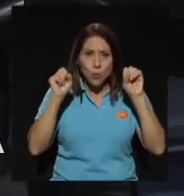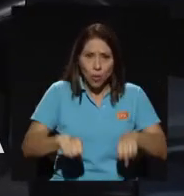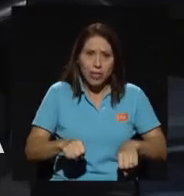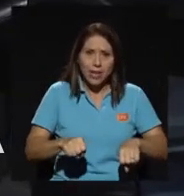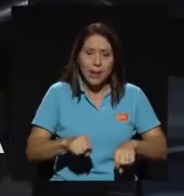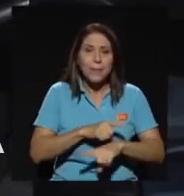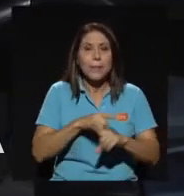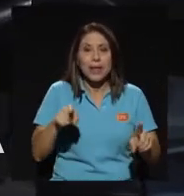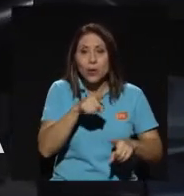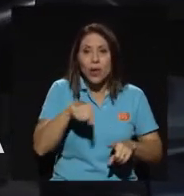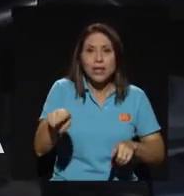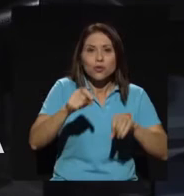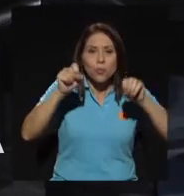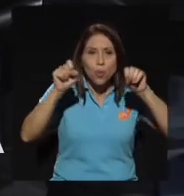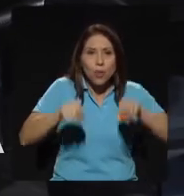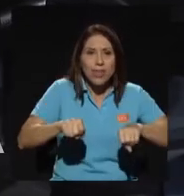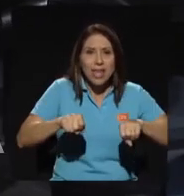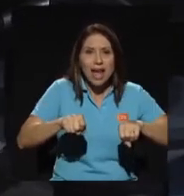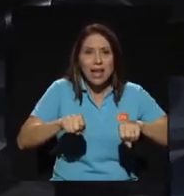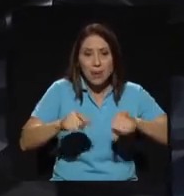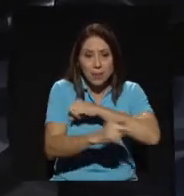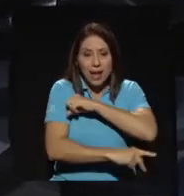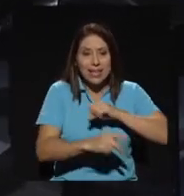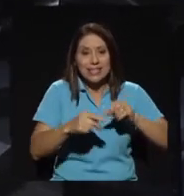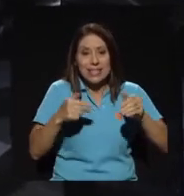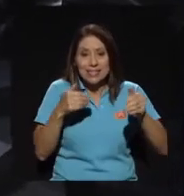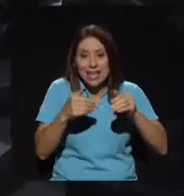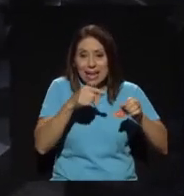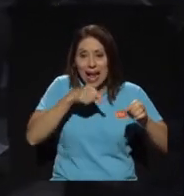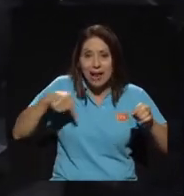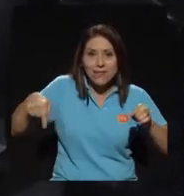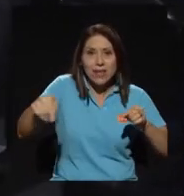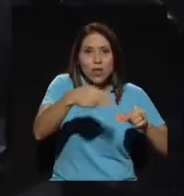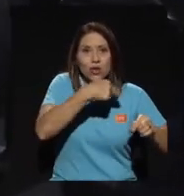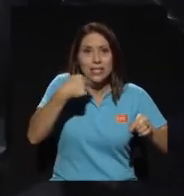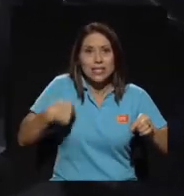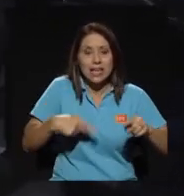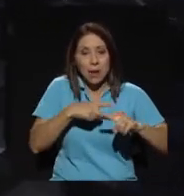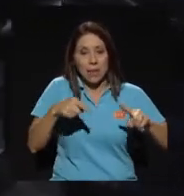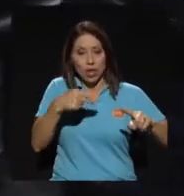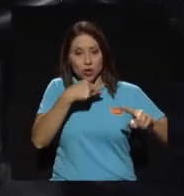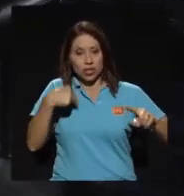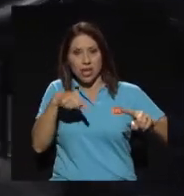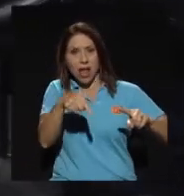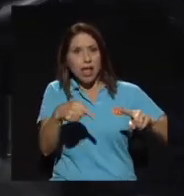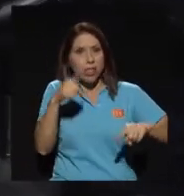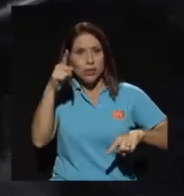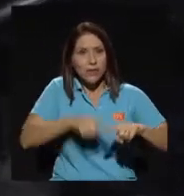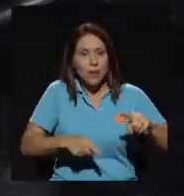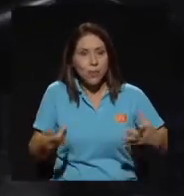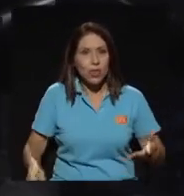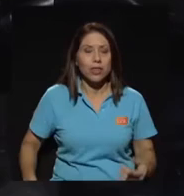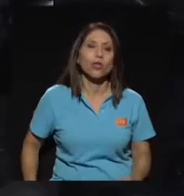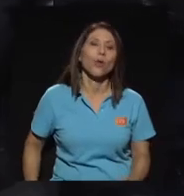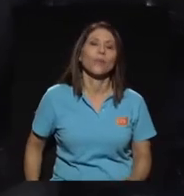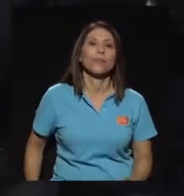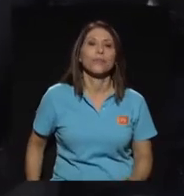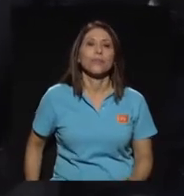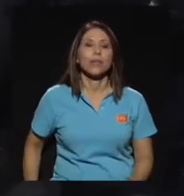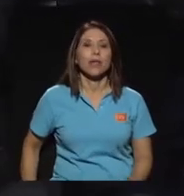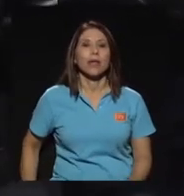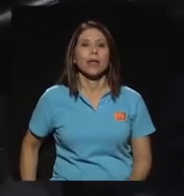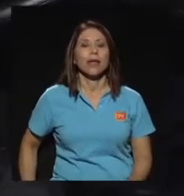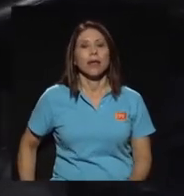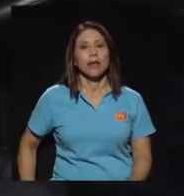estaban poniendo en la periferia de china y mostrando claro y ahí hemos y estos vamos podríamos pasar todo